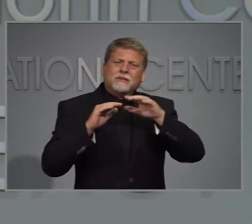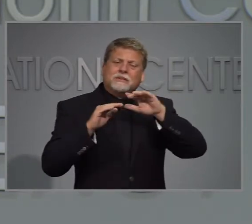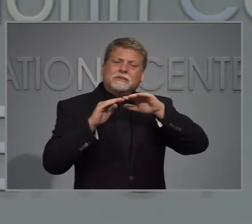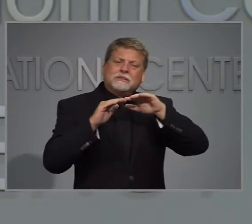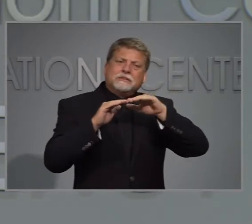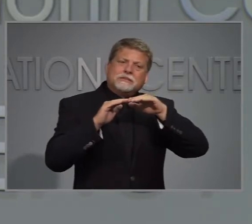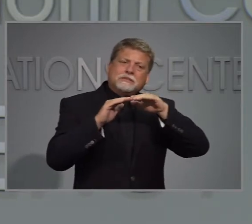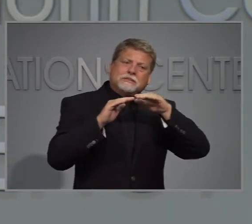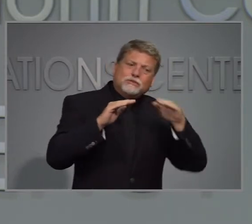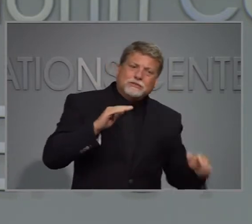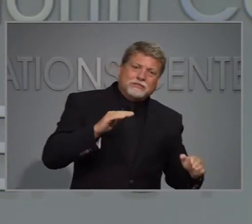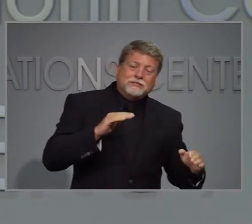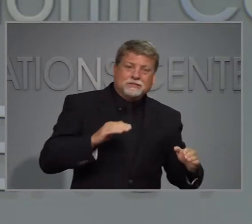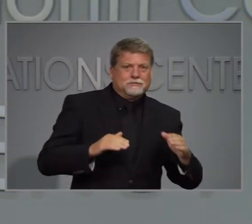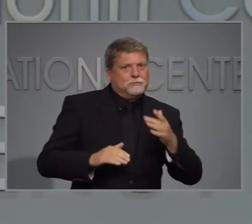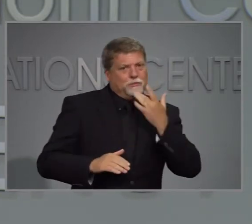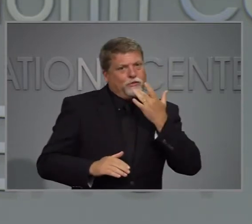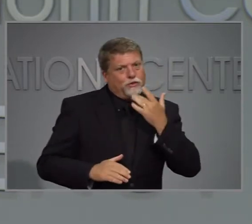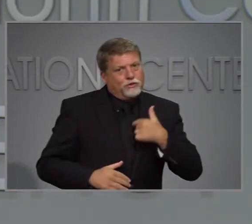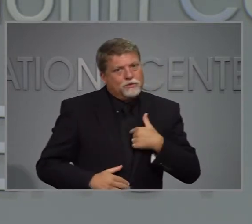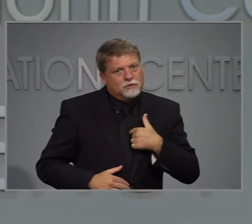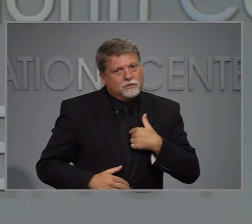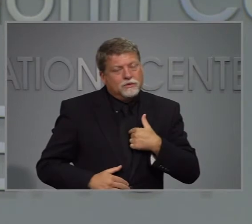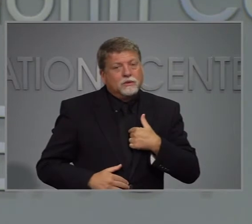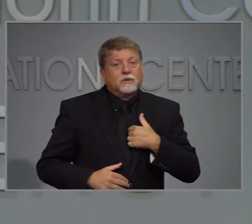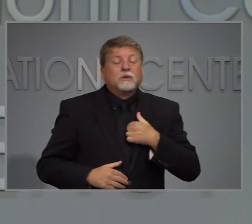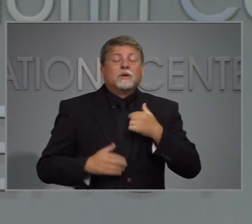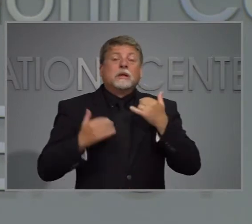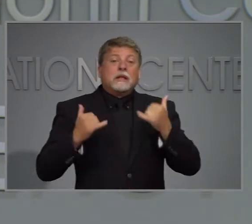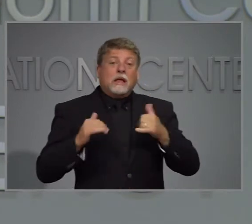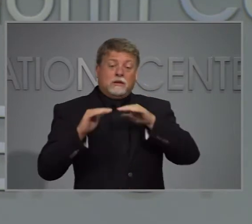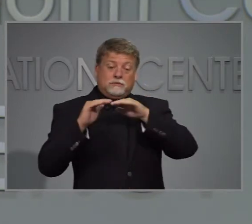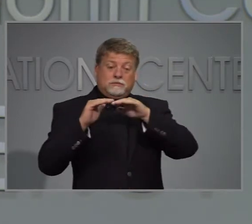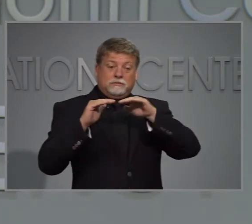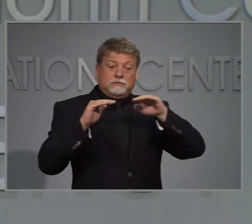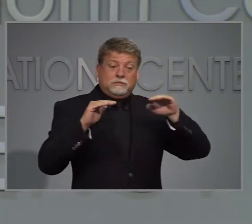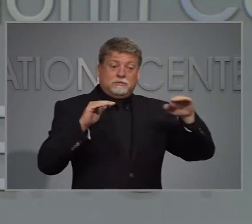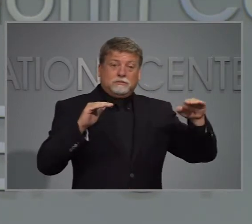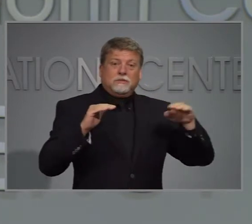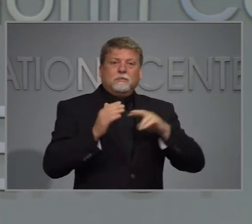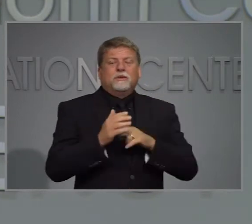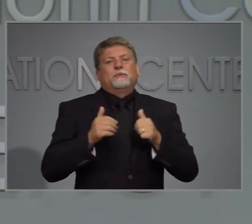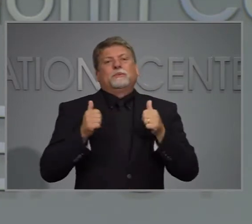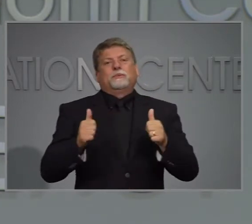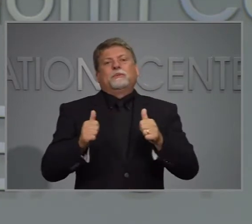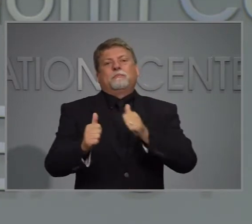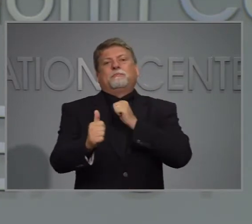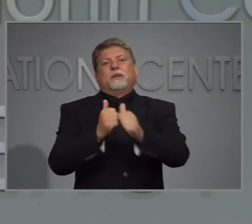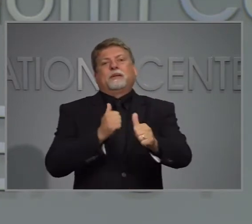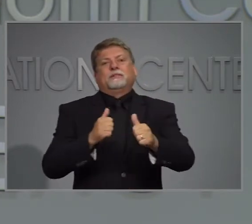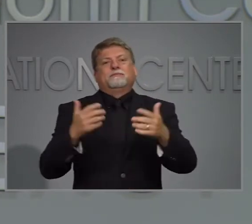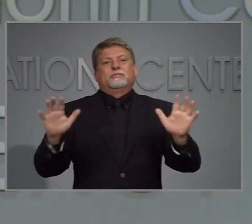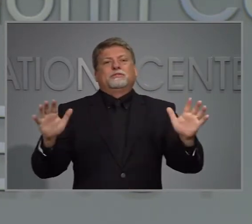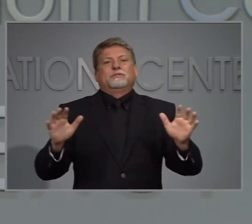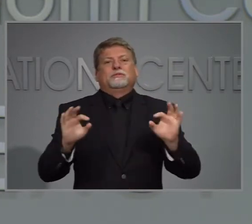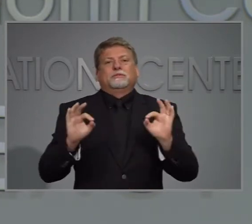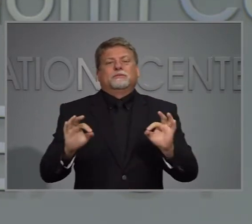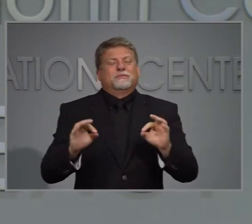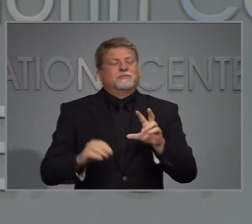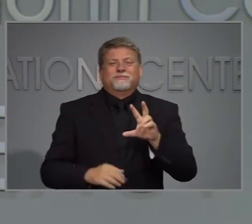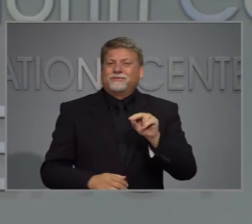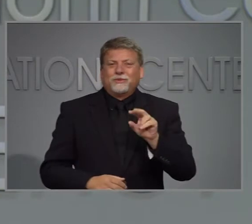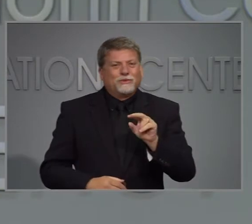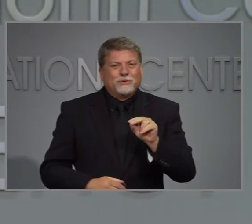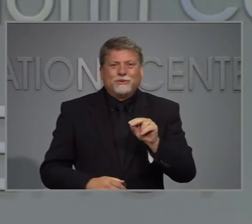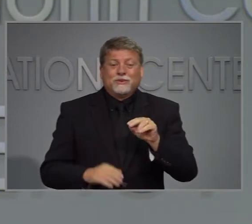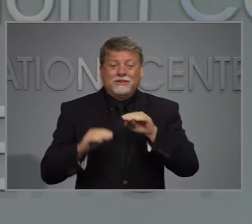Y mientras que estamos viendo que nuestras cifras se estabilizan, eso no significa que podemos dejar de cuidarnos. Sabemos que la estabilidad es